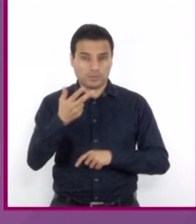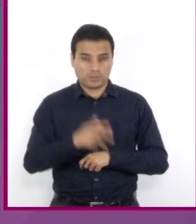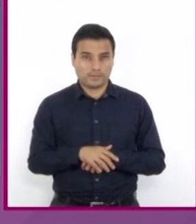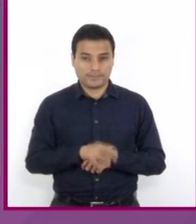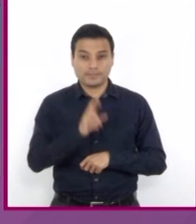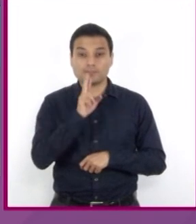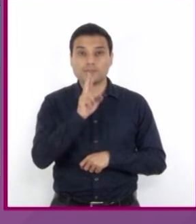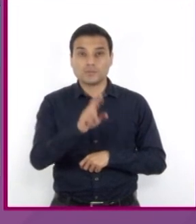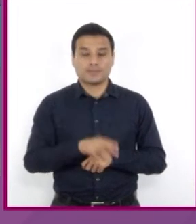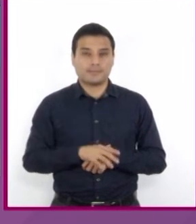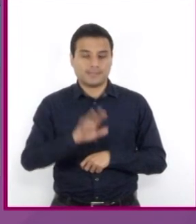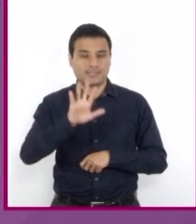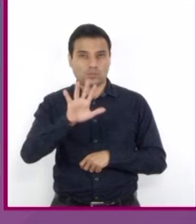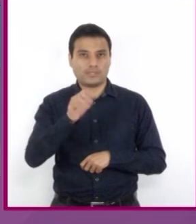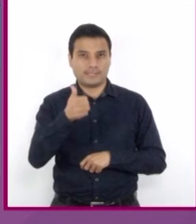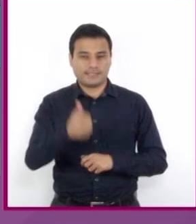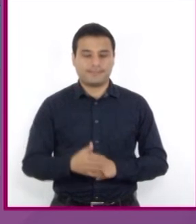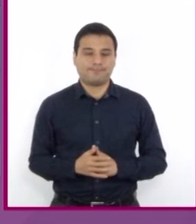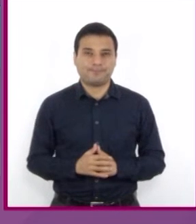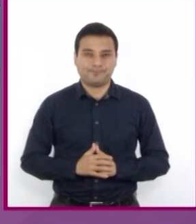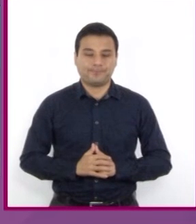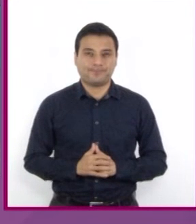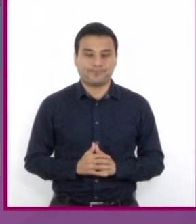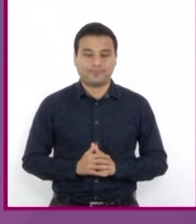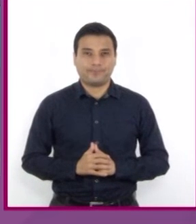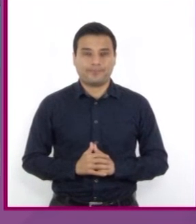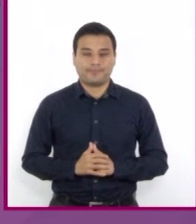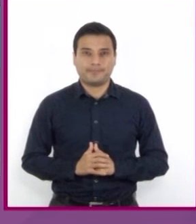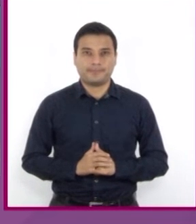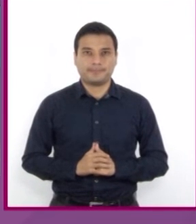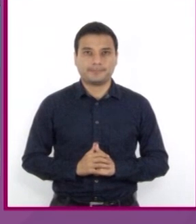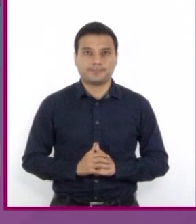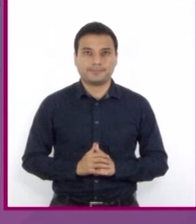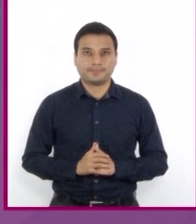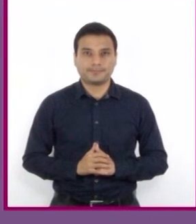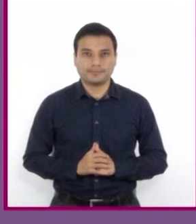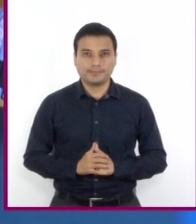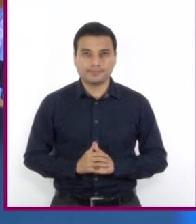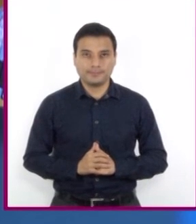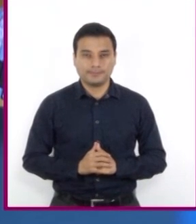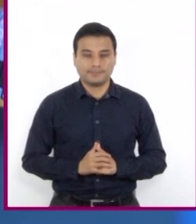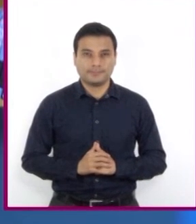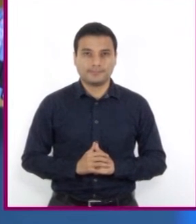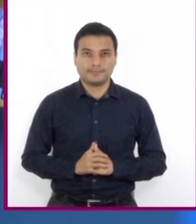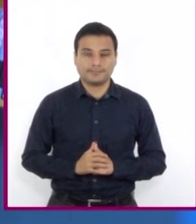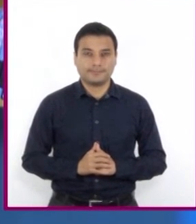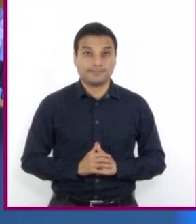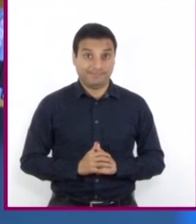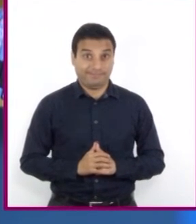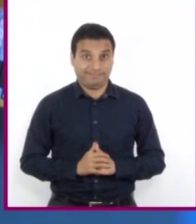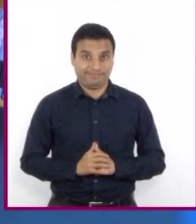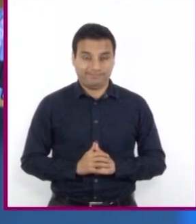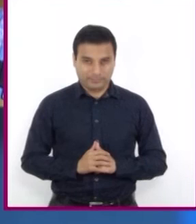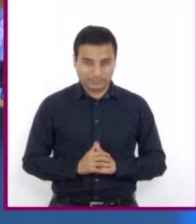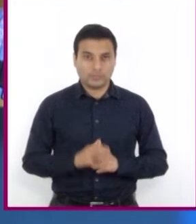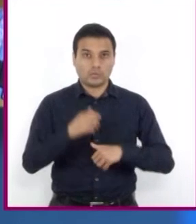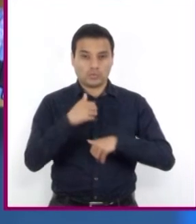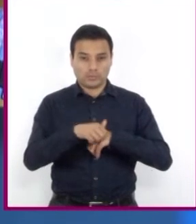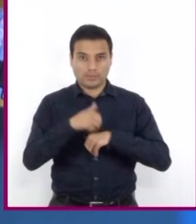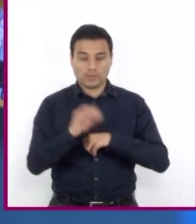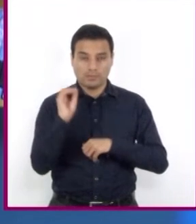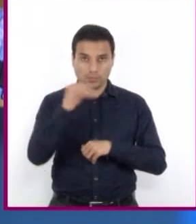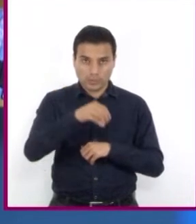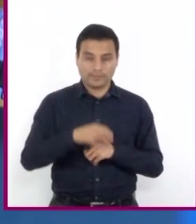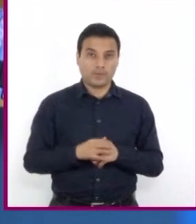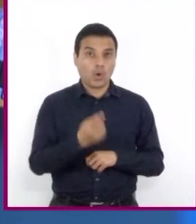por 28, obteniendo 56 como resultado. Al sustituir los primeros 4